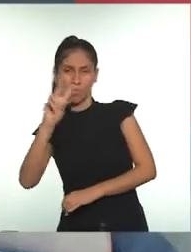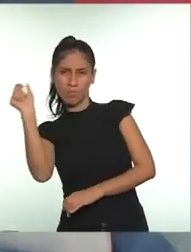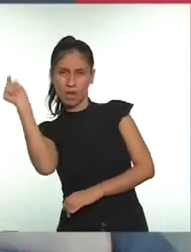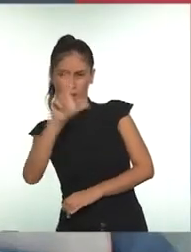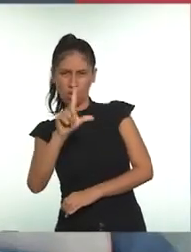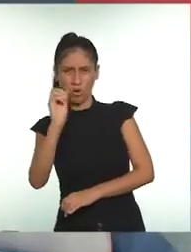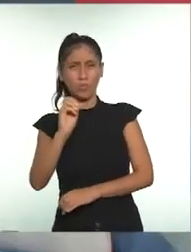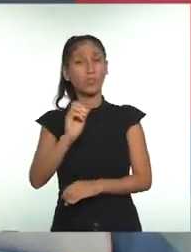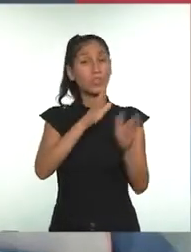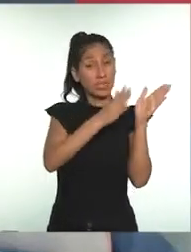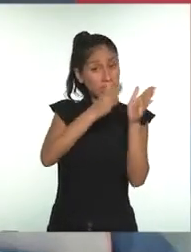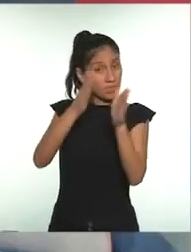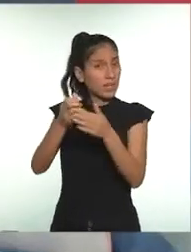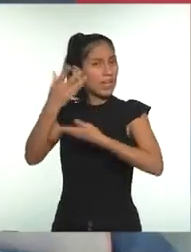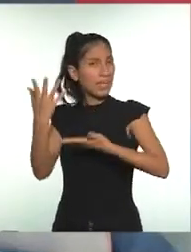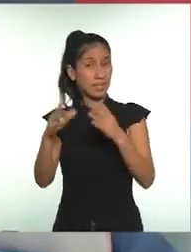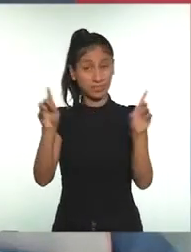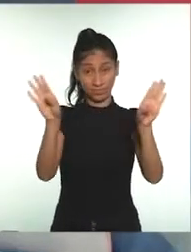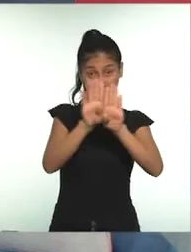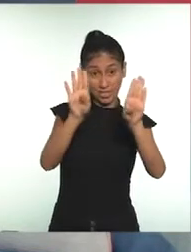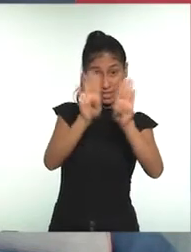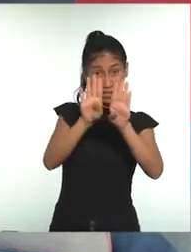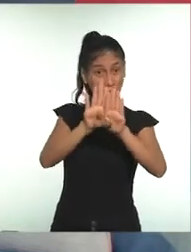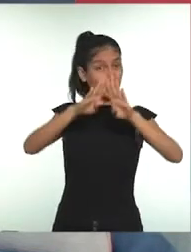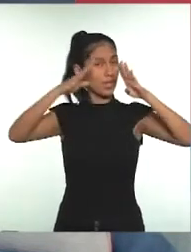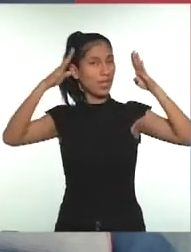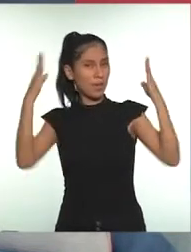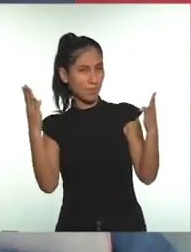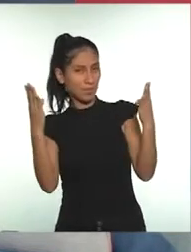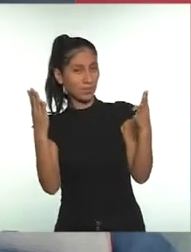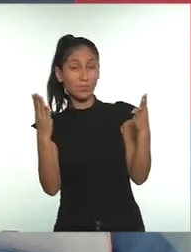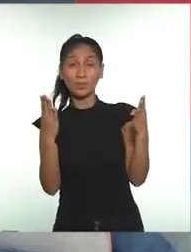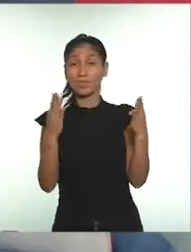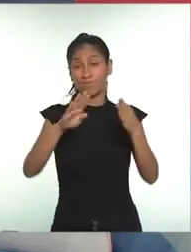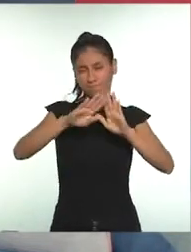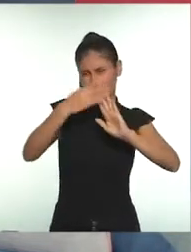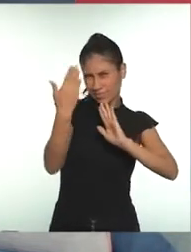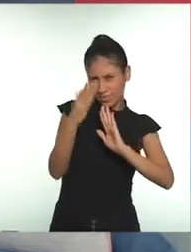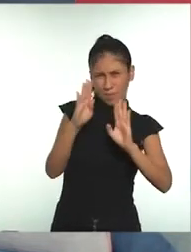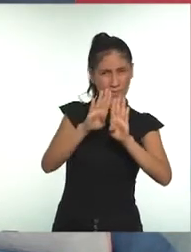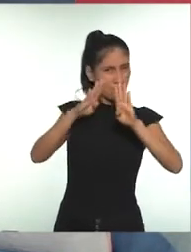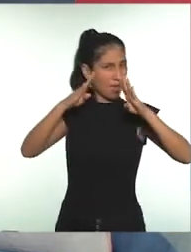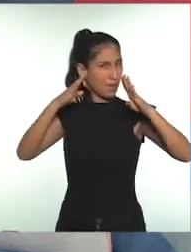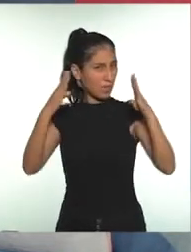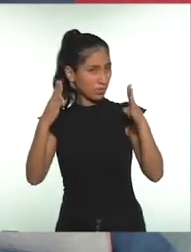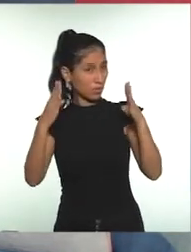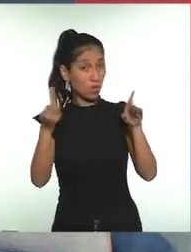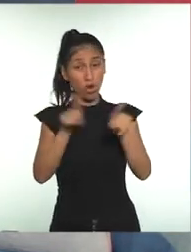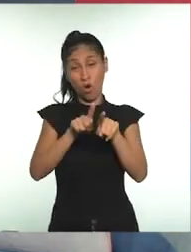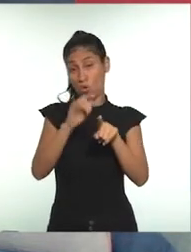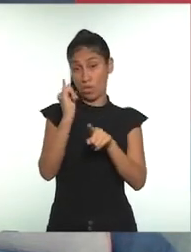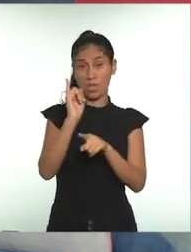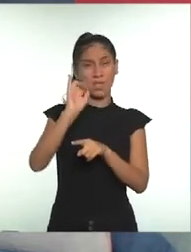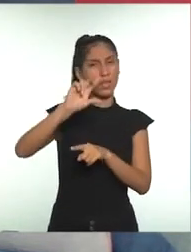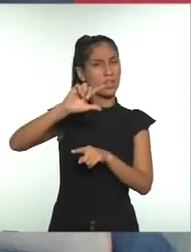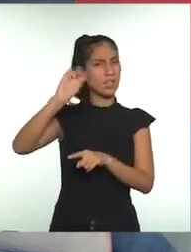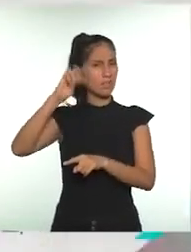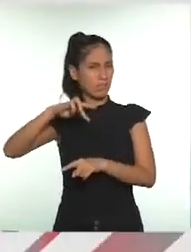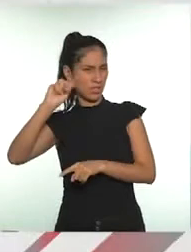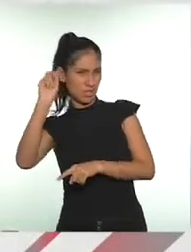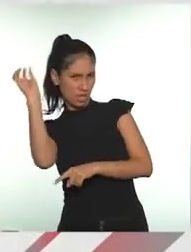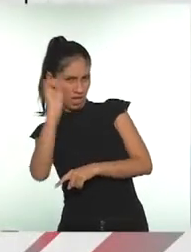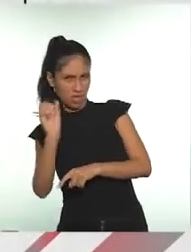Se clasifican en cerrados, abiertos, semiabiertos o